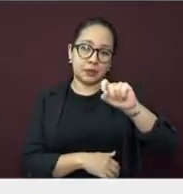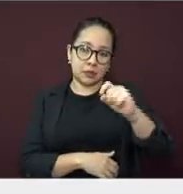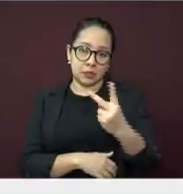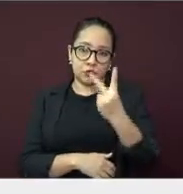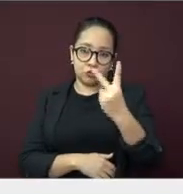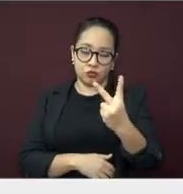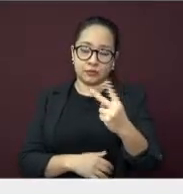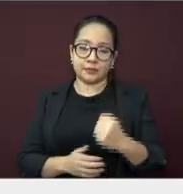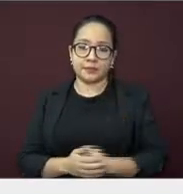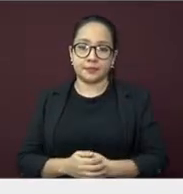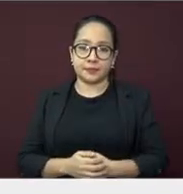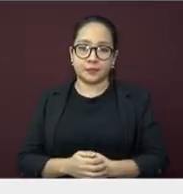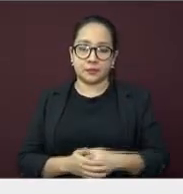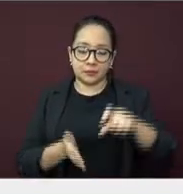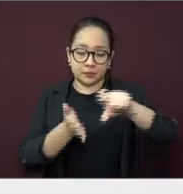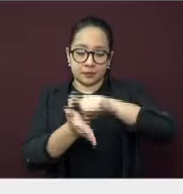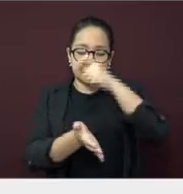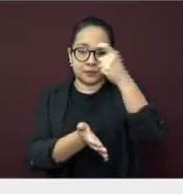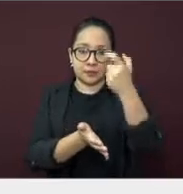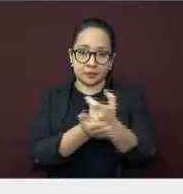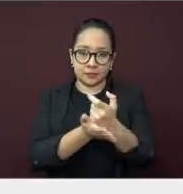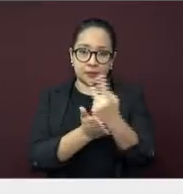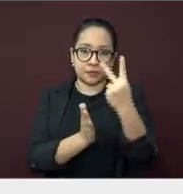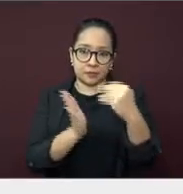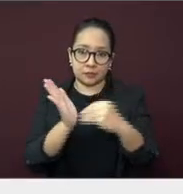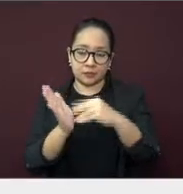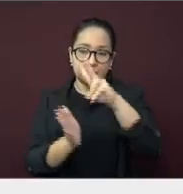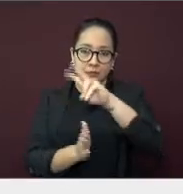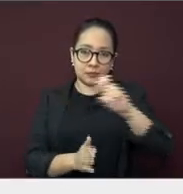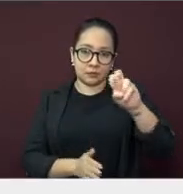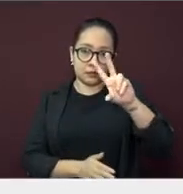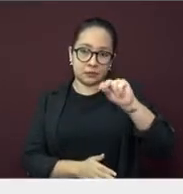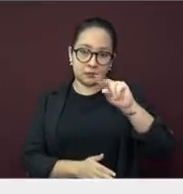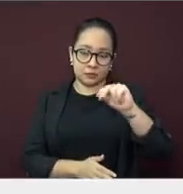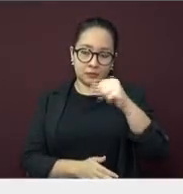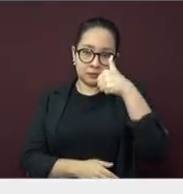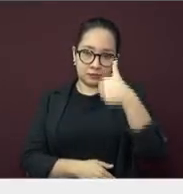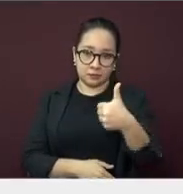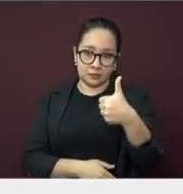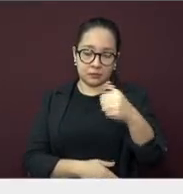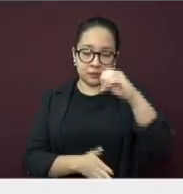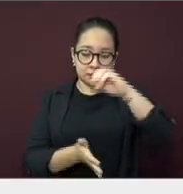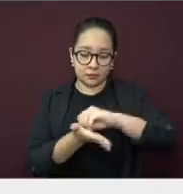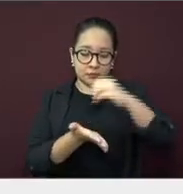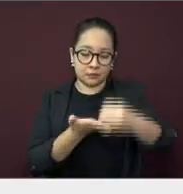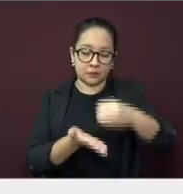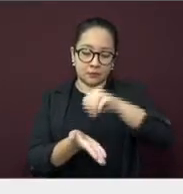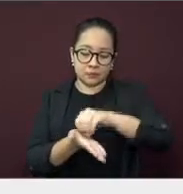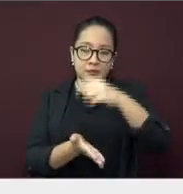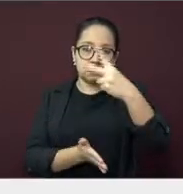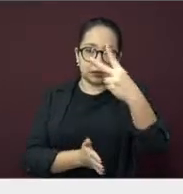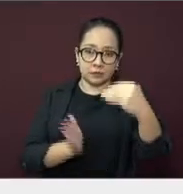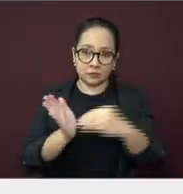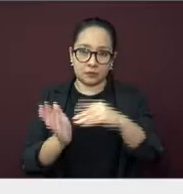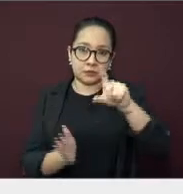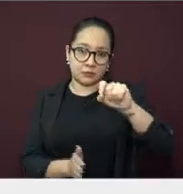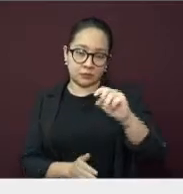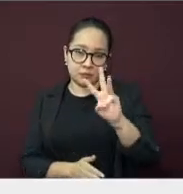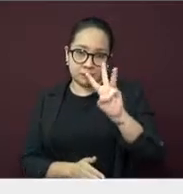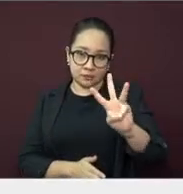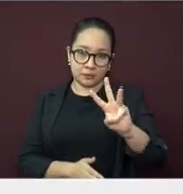positivos xalapa su malla 2.286 orizaba 2023